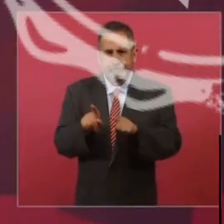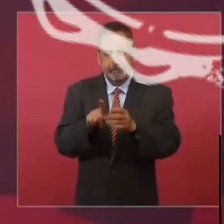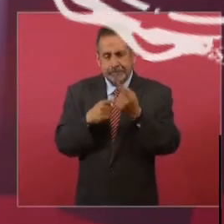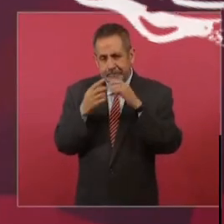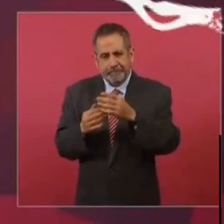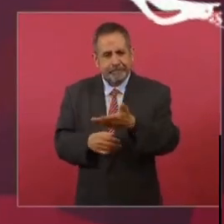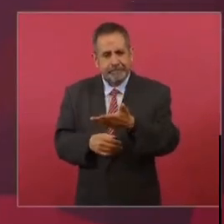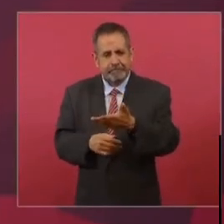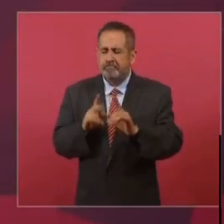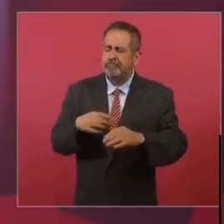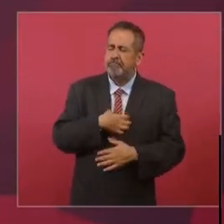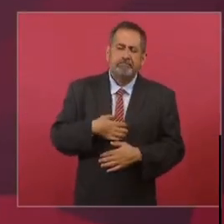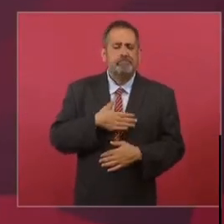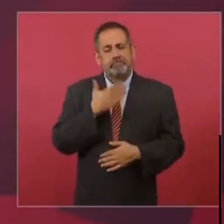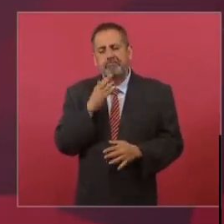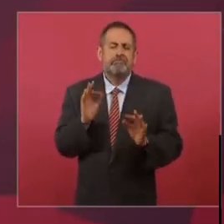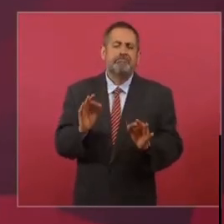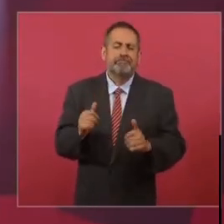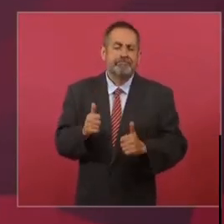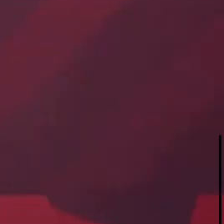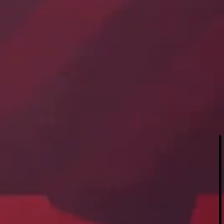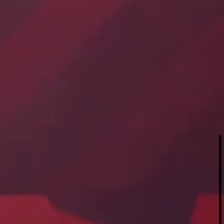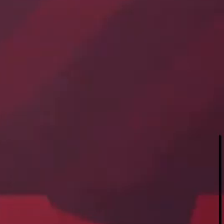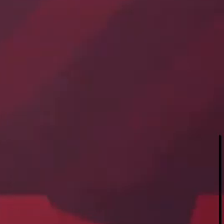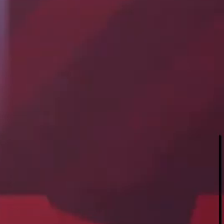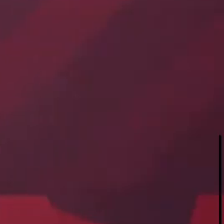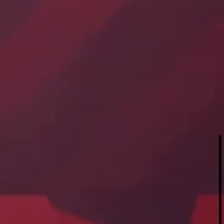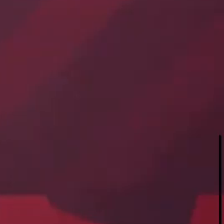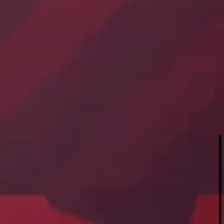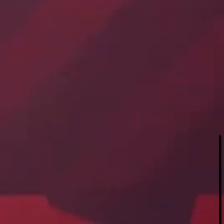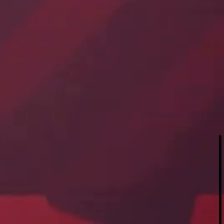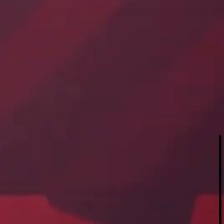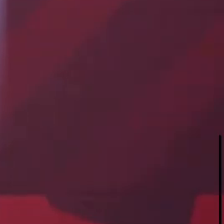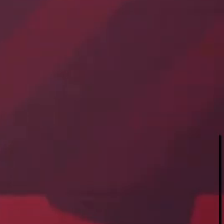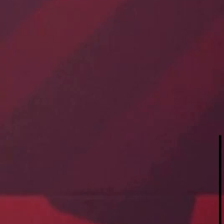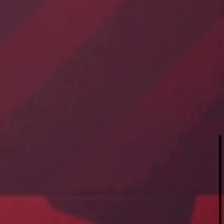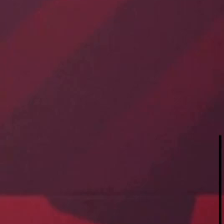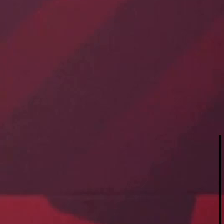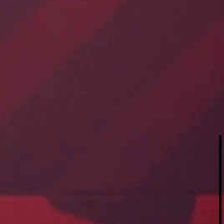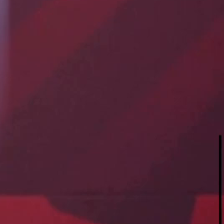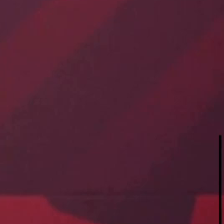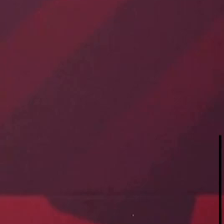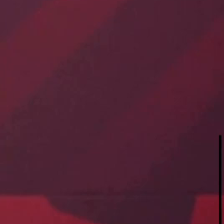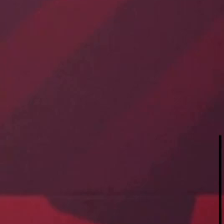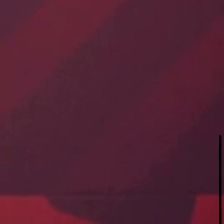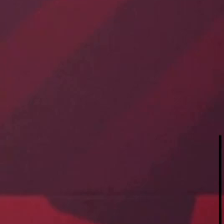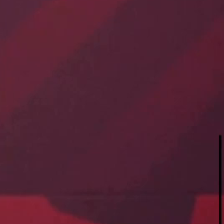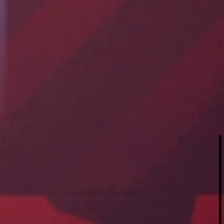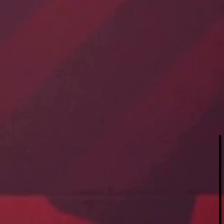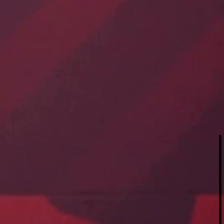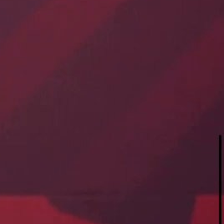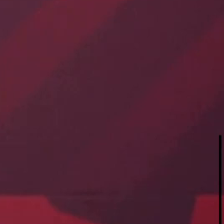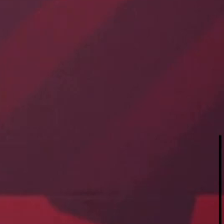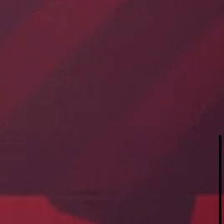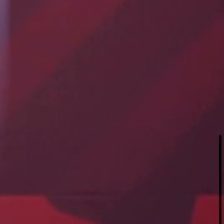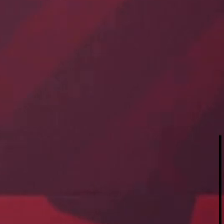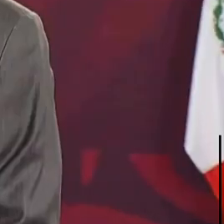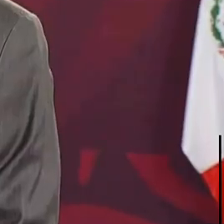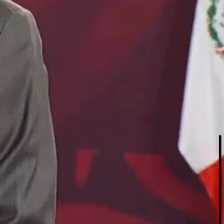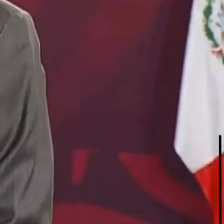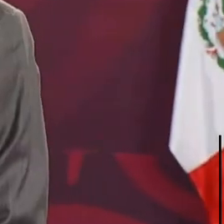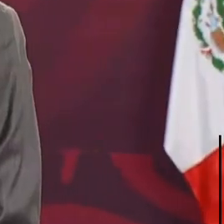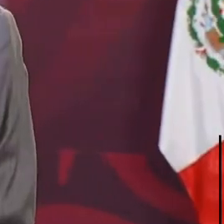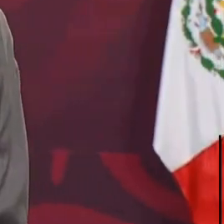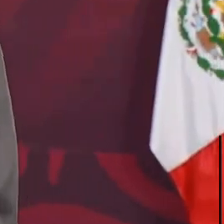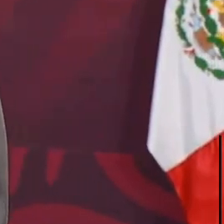Estoy muy satisfecho, contento, porque es, repito, admirable el nivel, el grado de conciencia